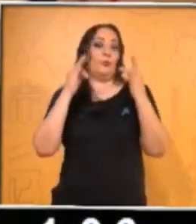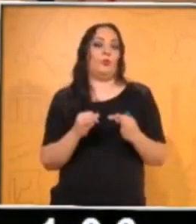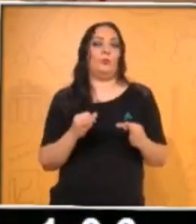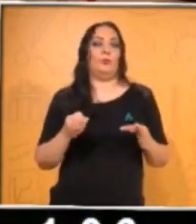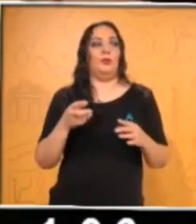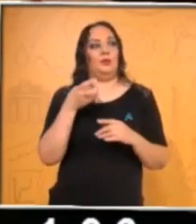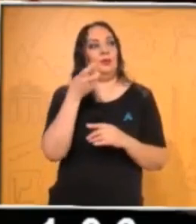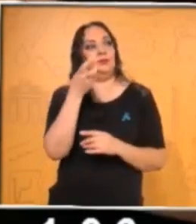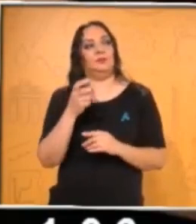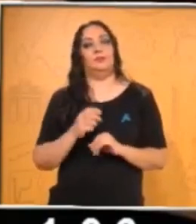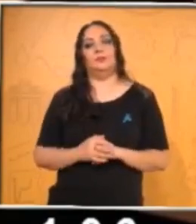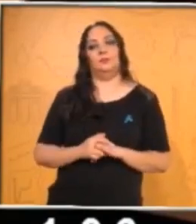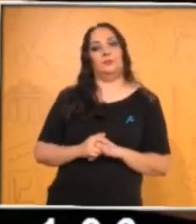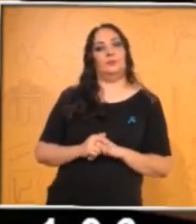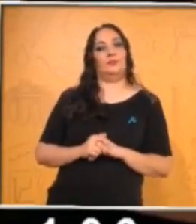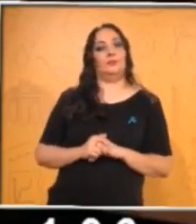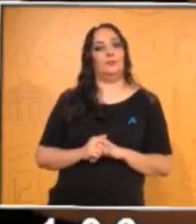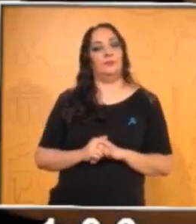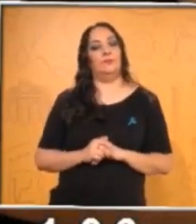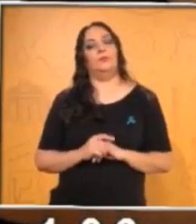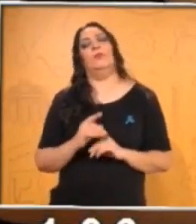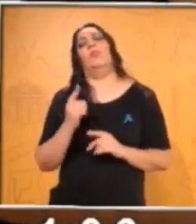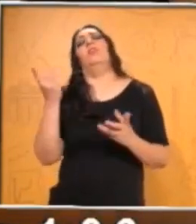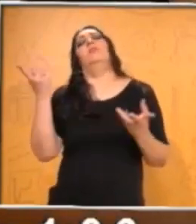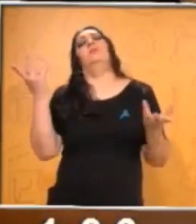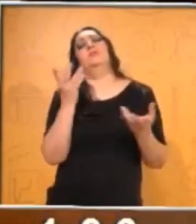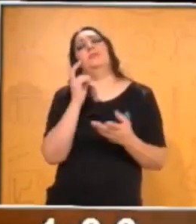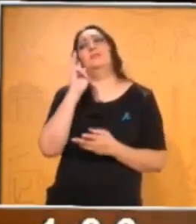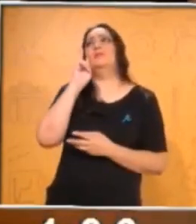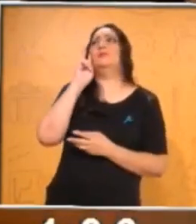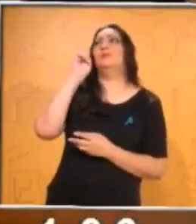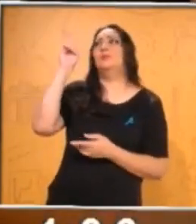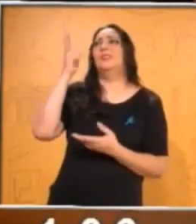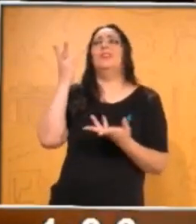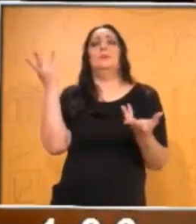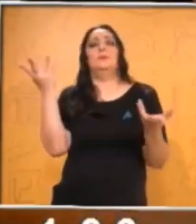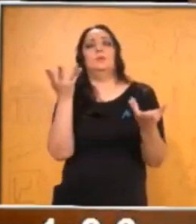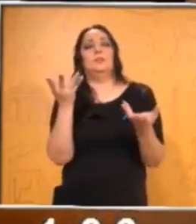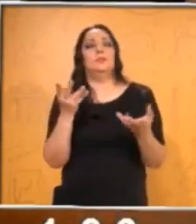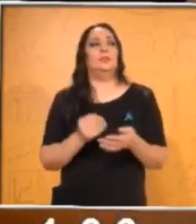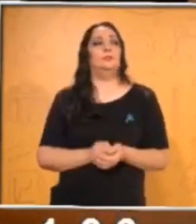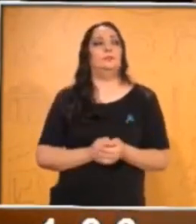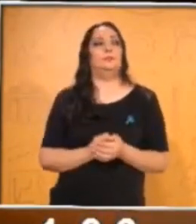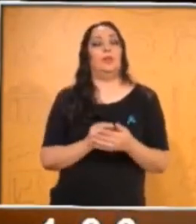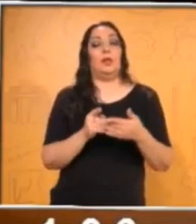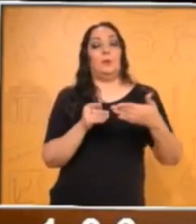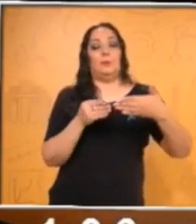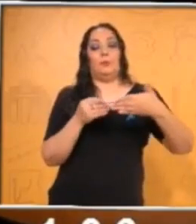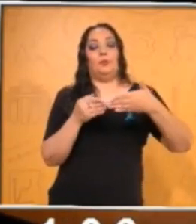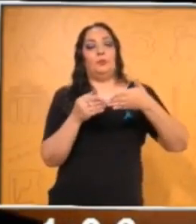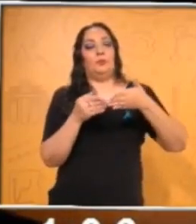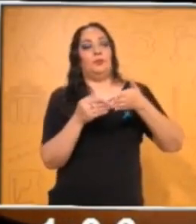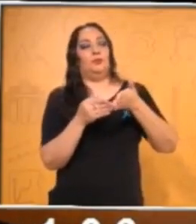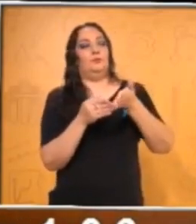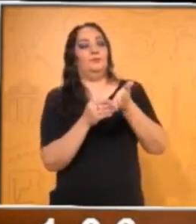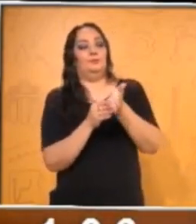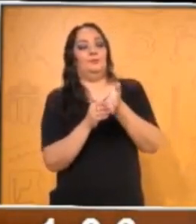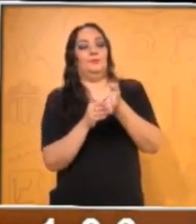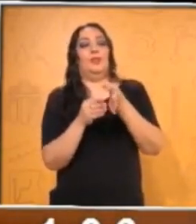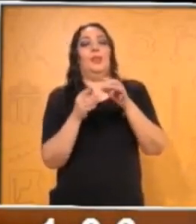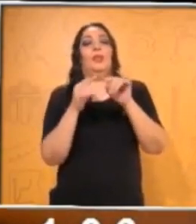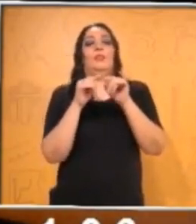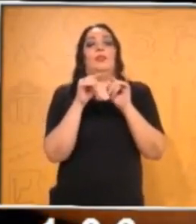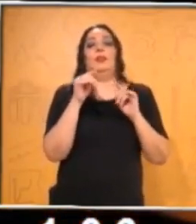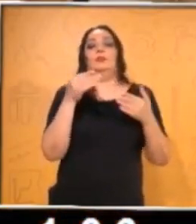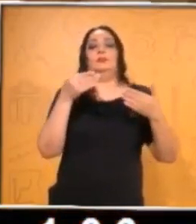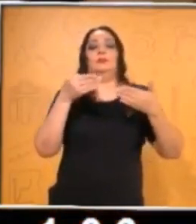esta figura de aquí. Muy bien. ¿Qué vamos a hacer con esta figura? Lo tenemos así. Esta puntita de aquí la vamos a unir hacia la punta